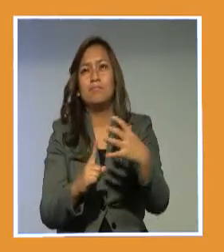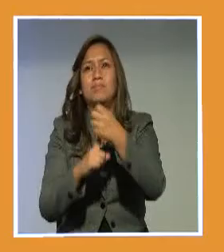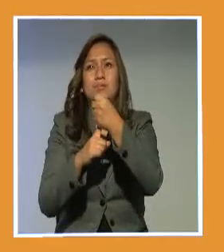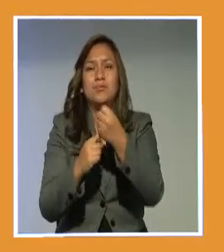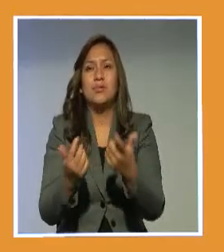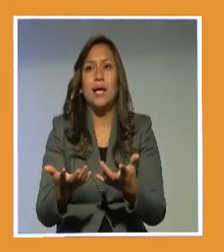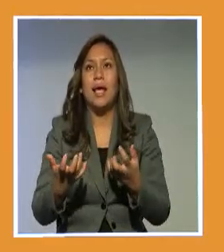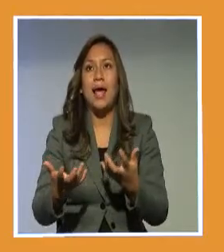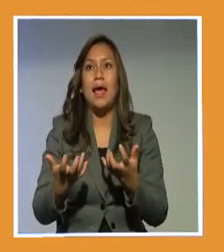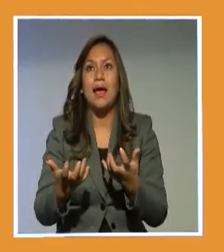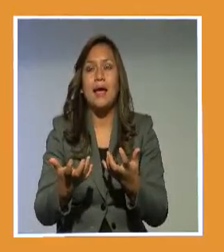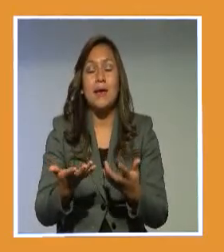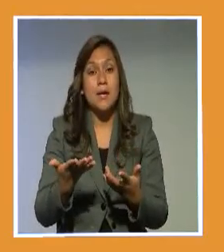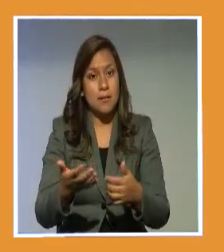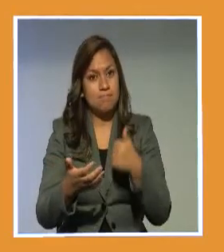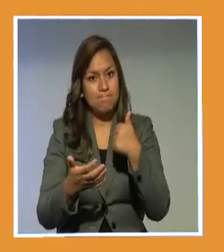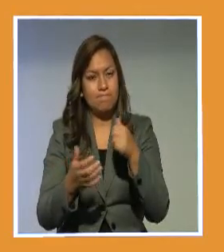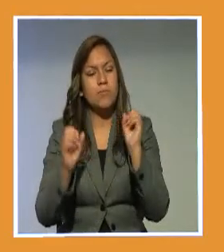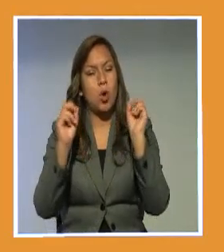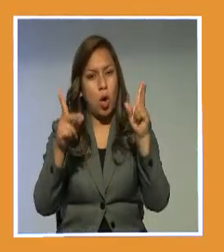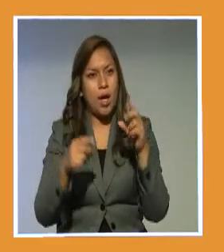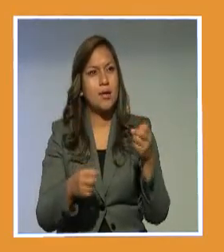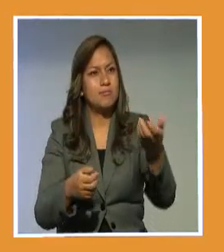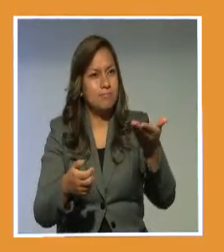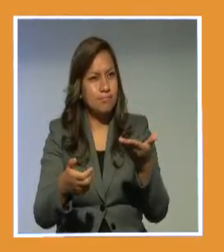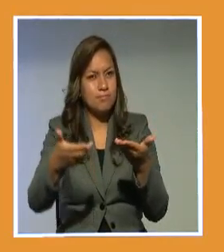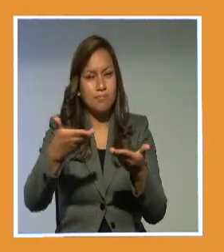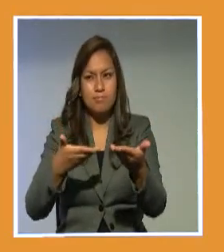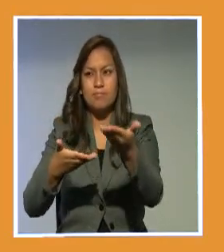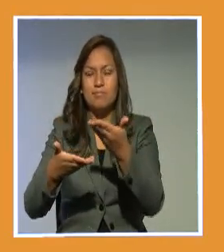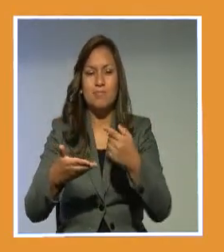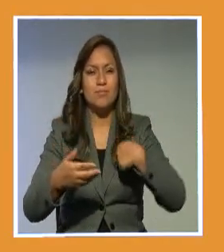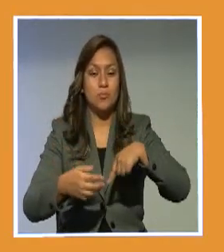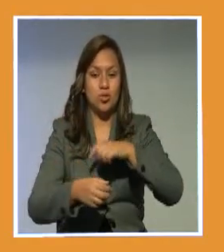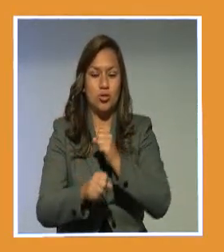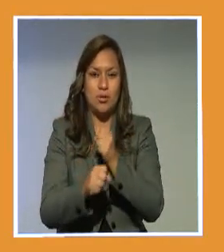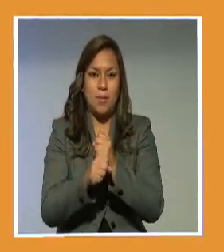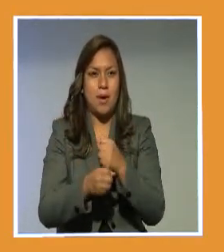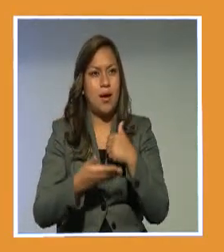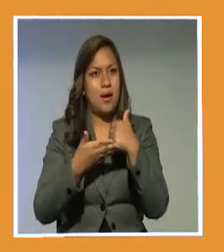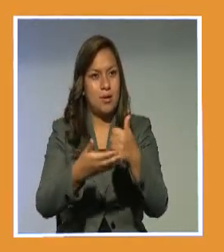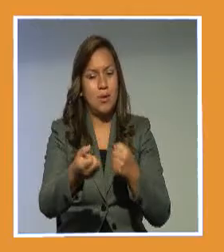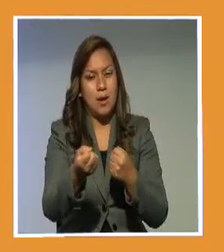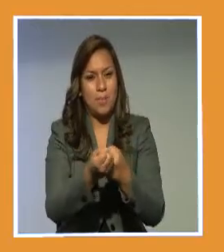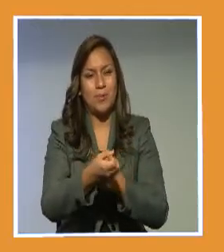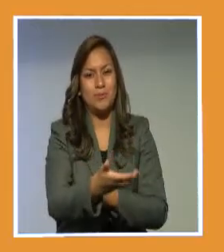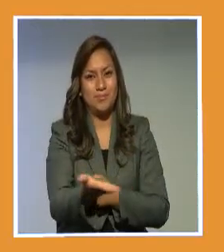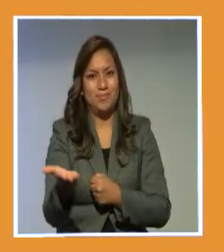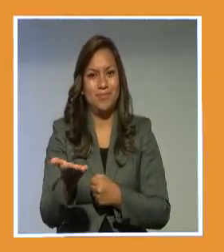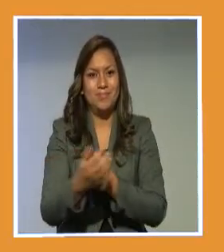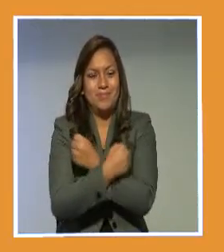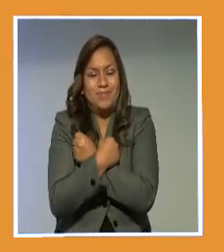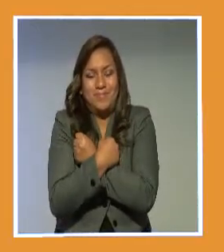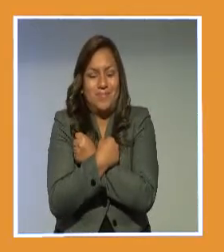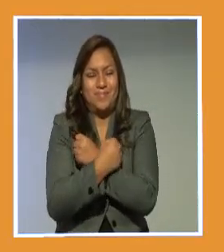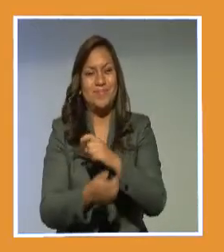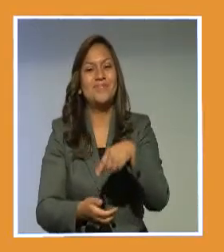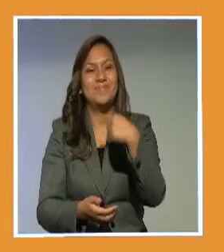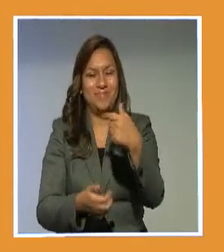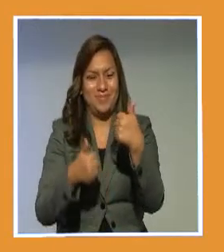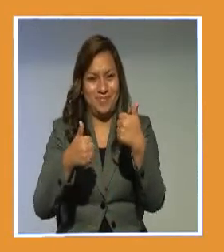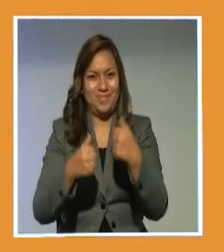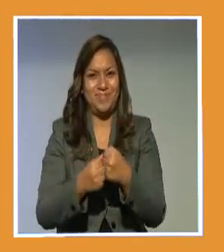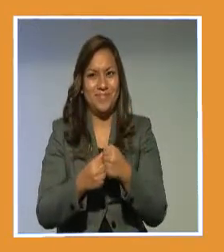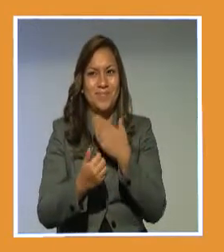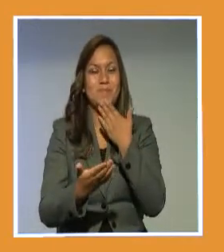vivas, vigentes desde la generación del pueblo y para el pueblo. Así que un abrazo muy fuerte a todas y todos ustedes y hasta una próxima ocasión.